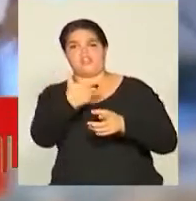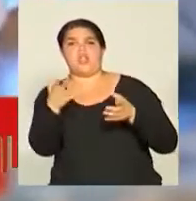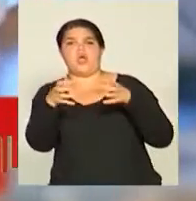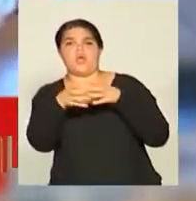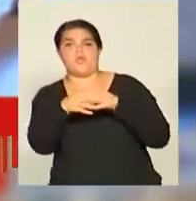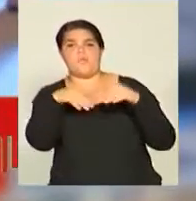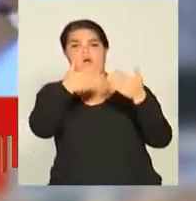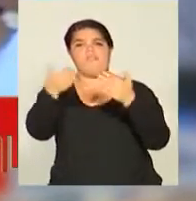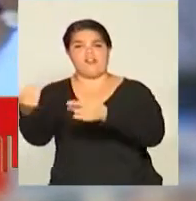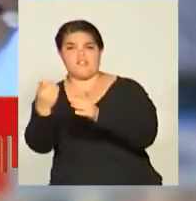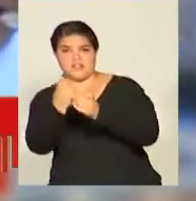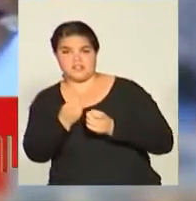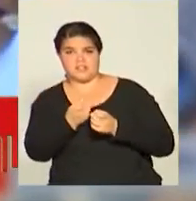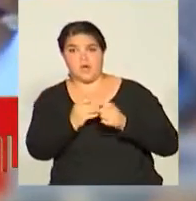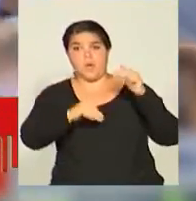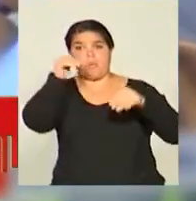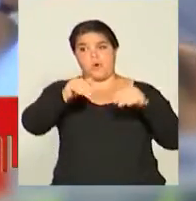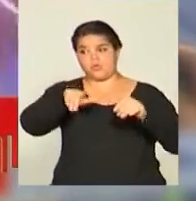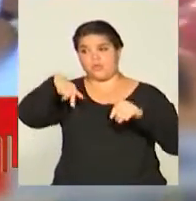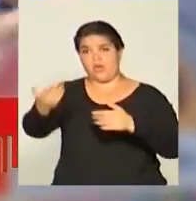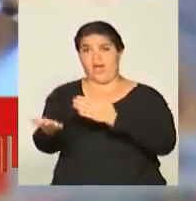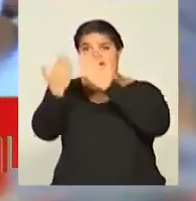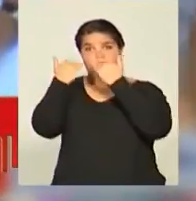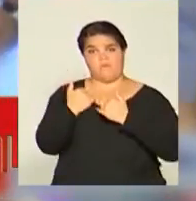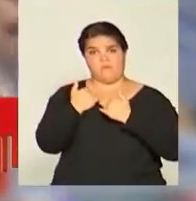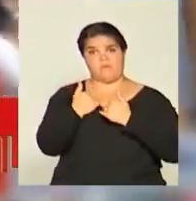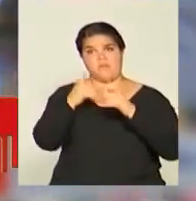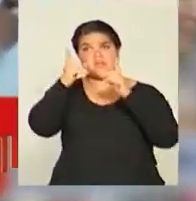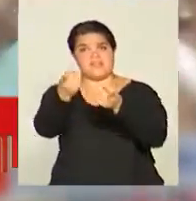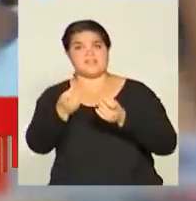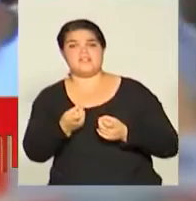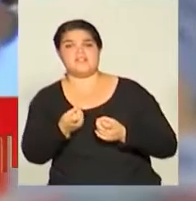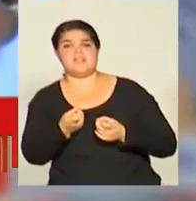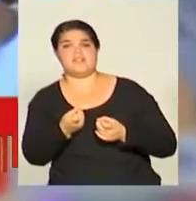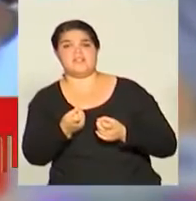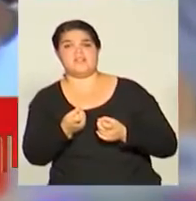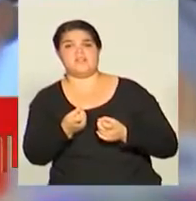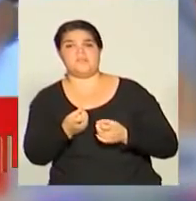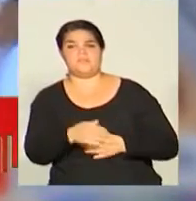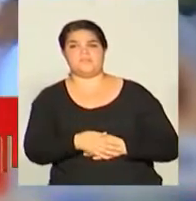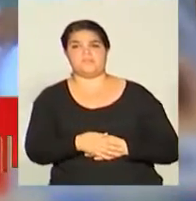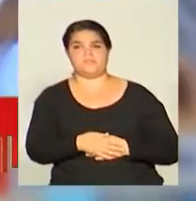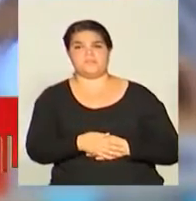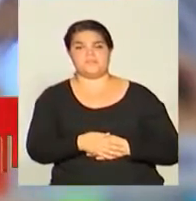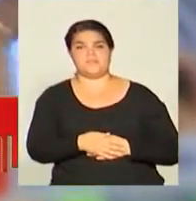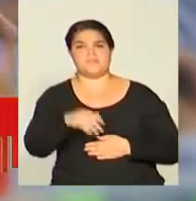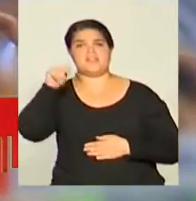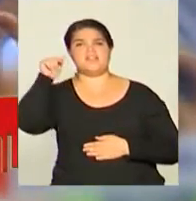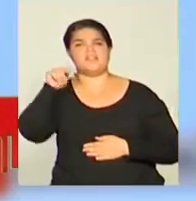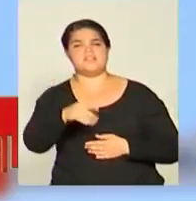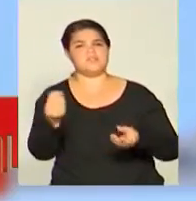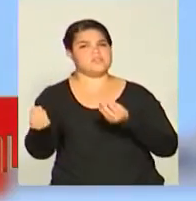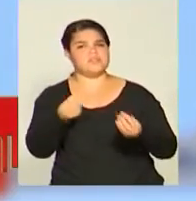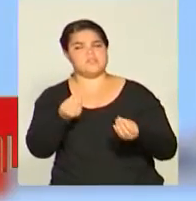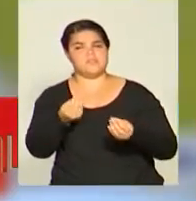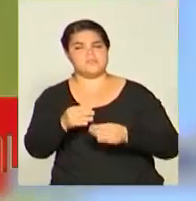hasta con esos votos, hasta con los votos del Frente Renovador le cuesta. Es decir, es un Macri que sube con una